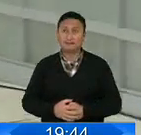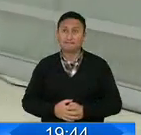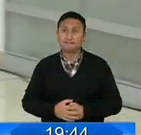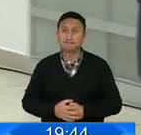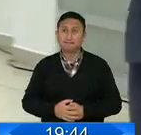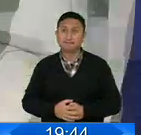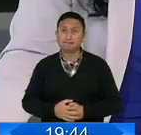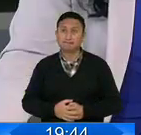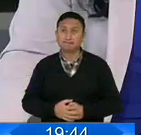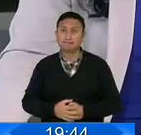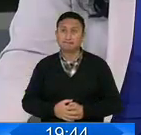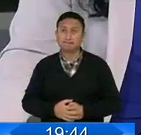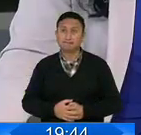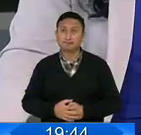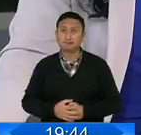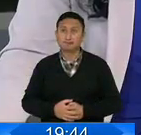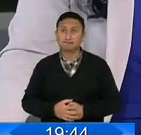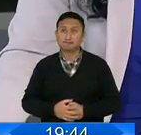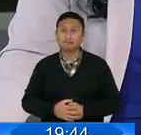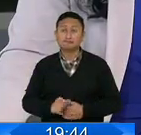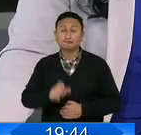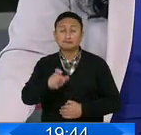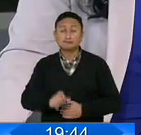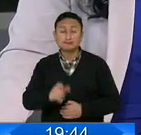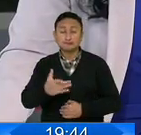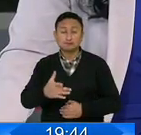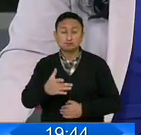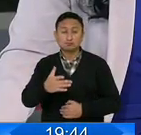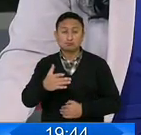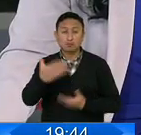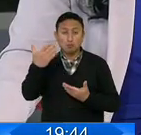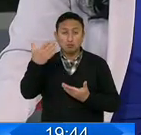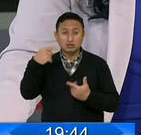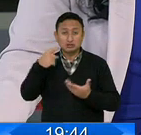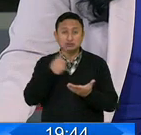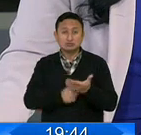Jaramillo. Politólogos señalan que el debate presidencial se